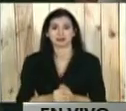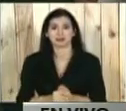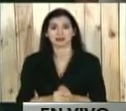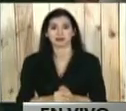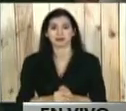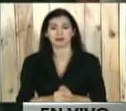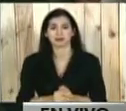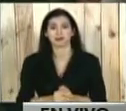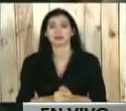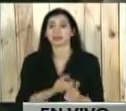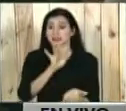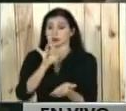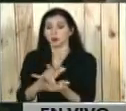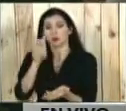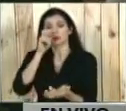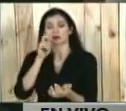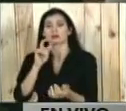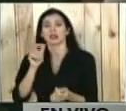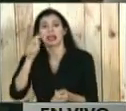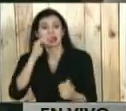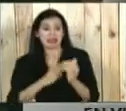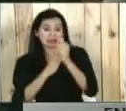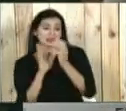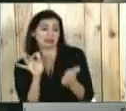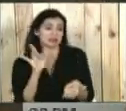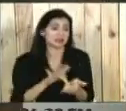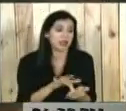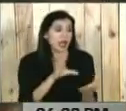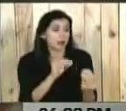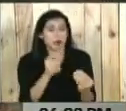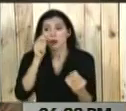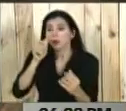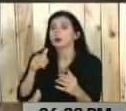Llegan, hablan y nuestro pueblo atiende porque tenemos moral.